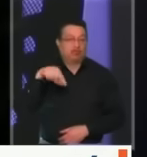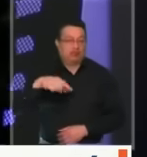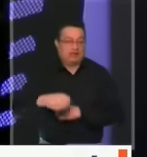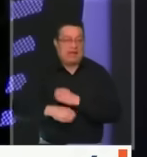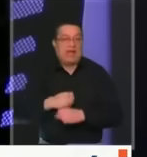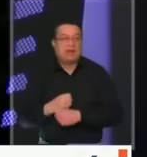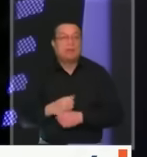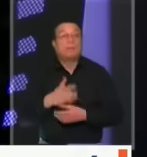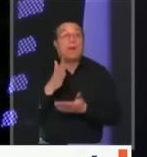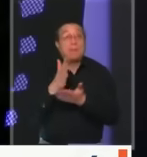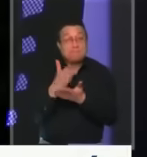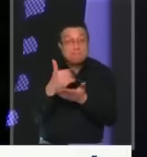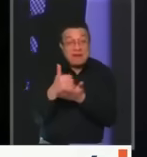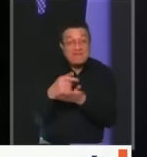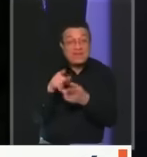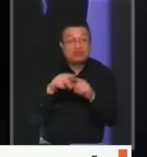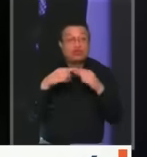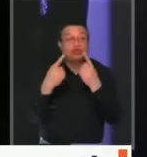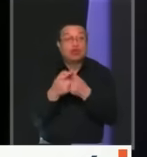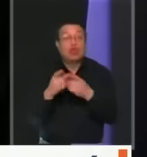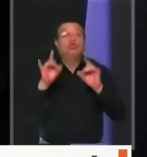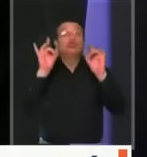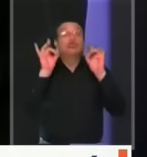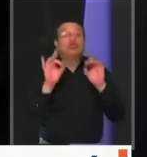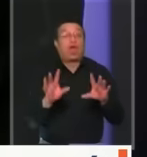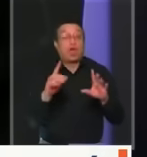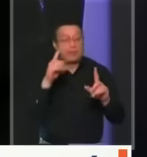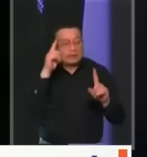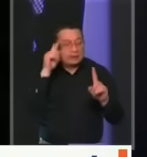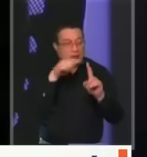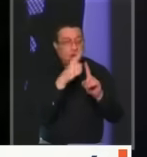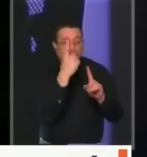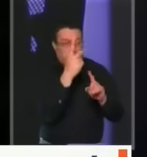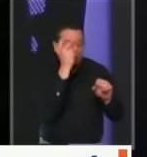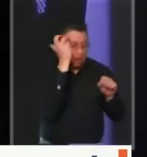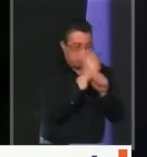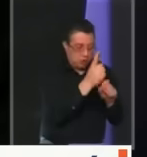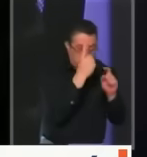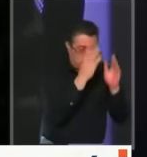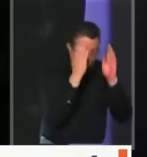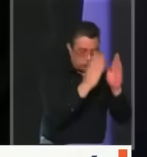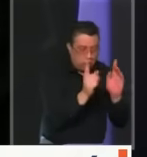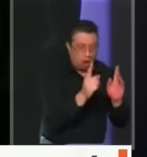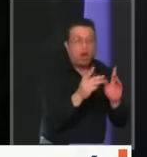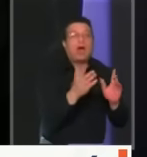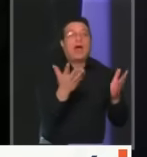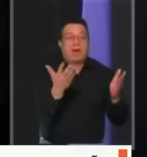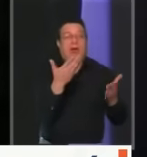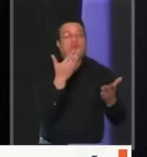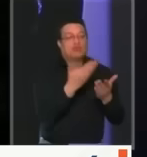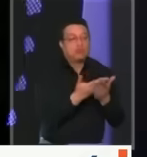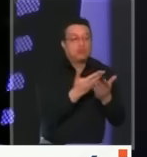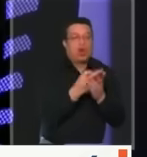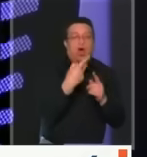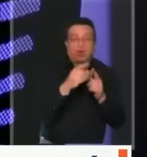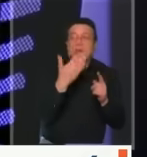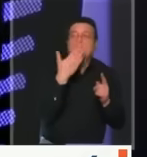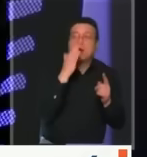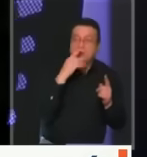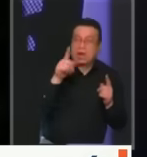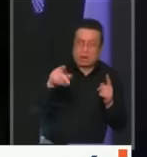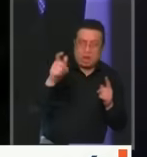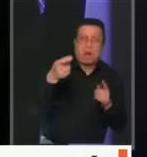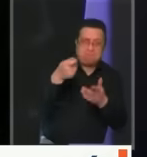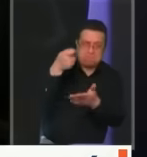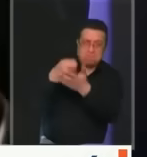La planificación no los lleva solamente a enmarcarse en un delito, sino que también a utilizar otros especialistas de otras áreas